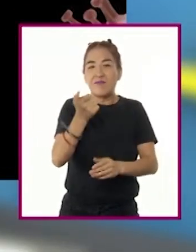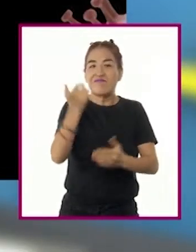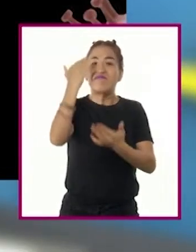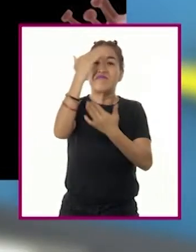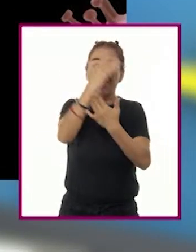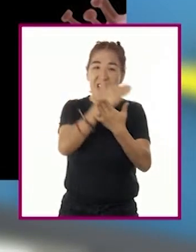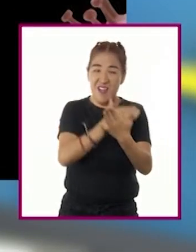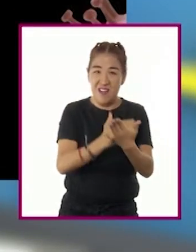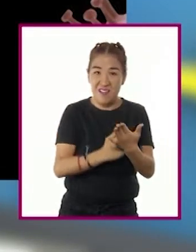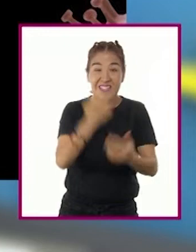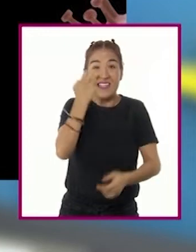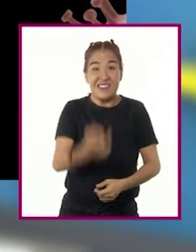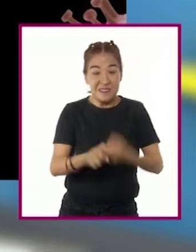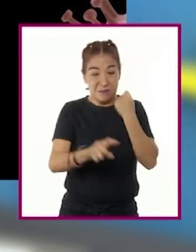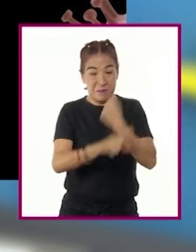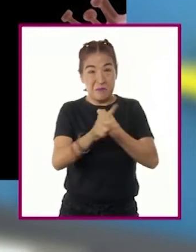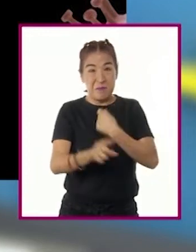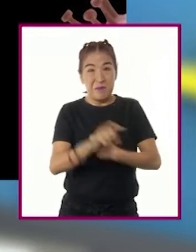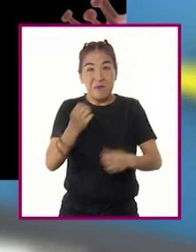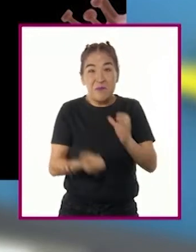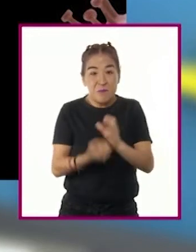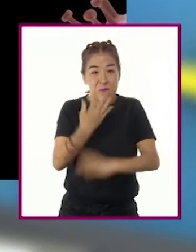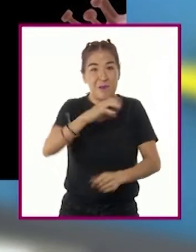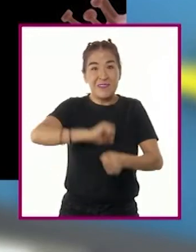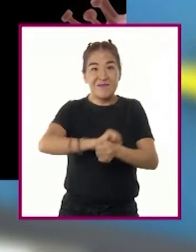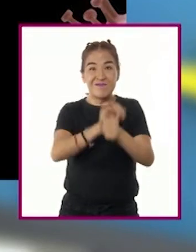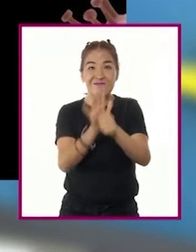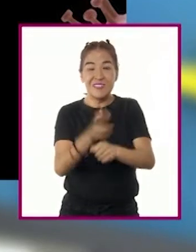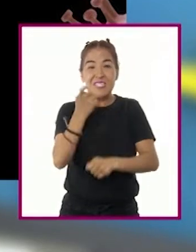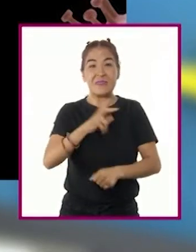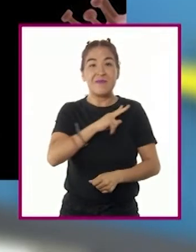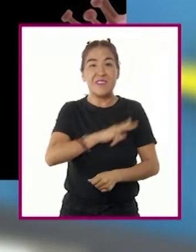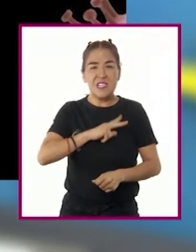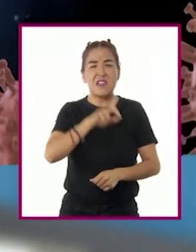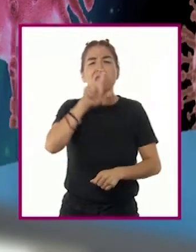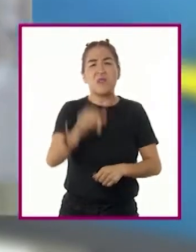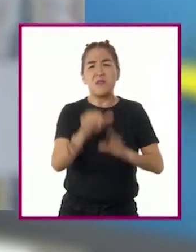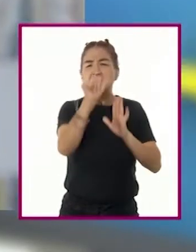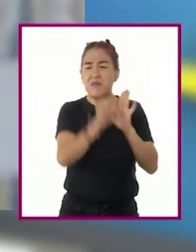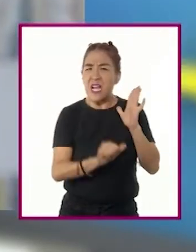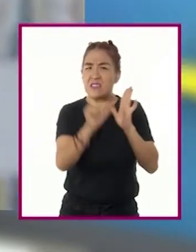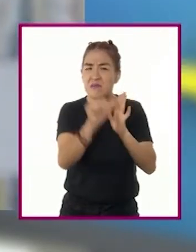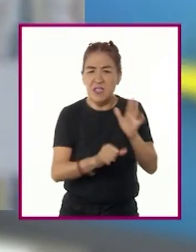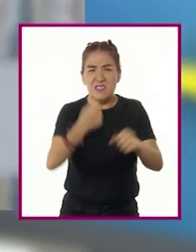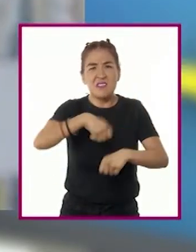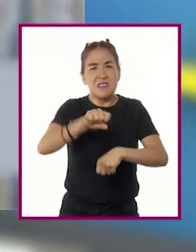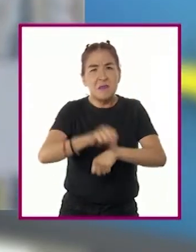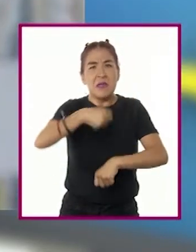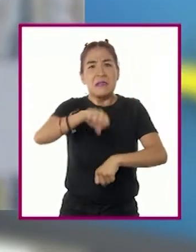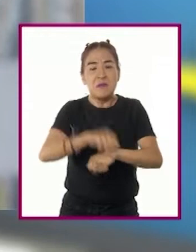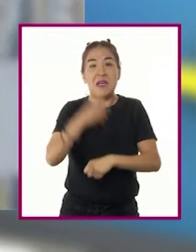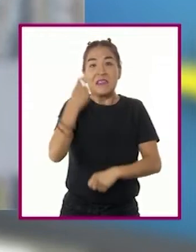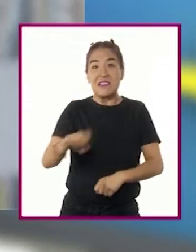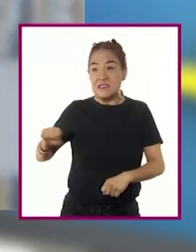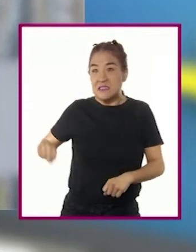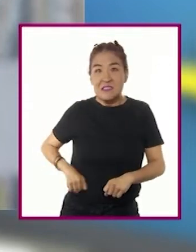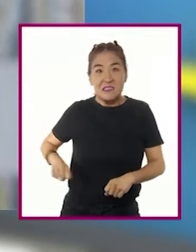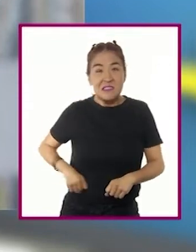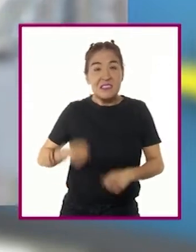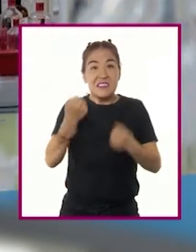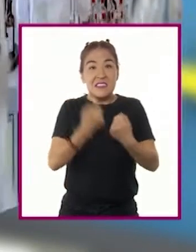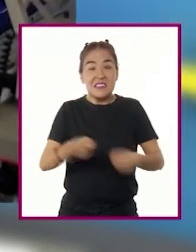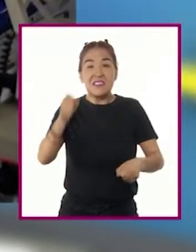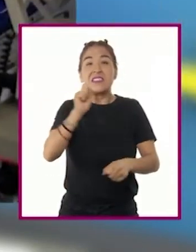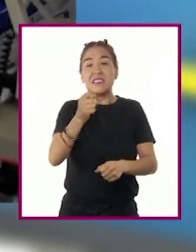ocurrió cuando el nuevo virus expuso, con el paso de los meses o en unas cuantas semanas, la debilidad de los sistemas de salud en el